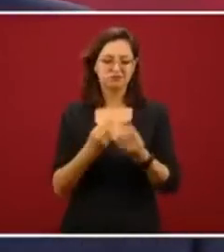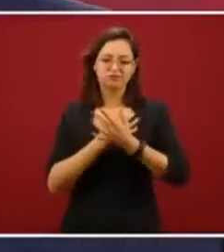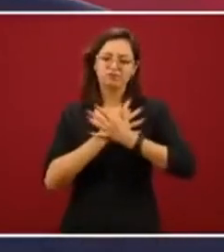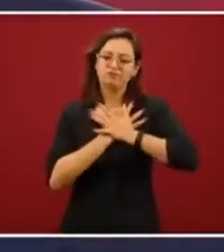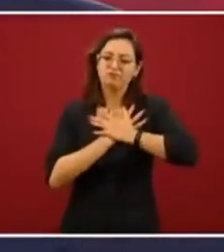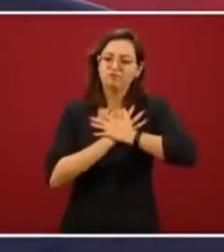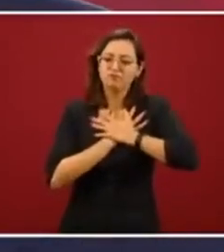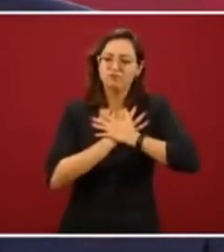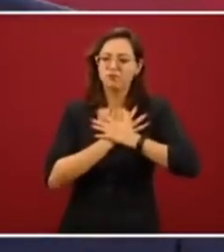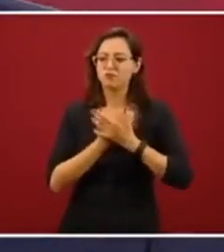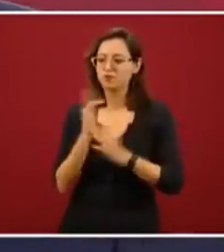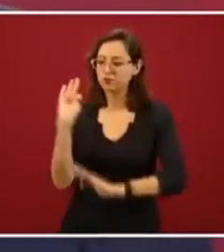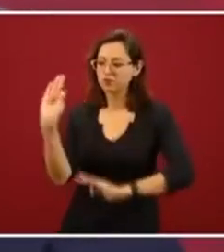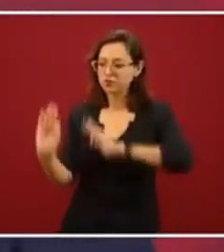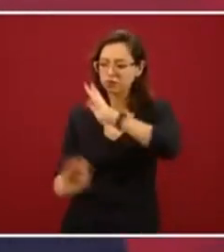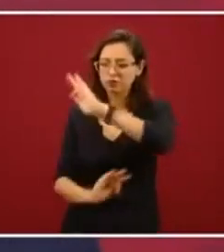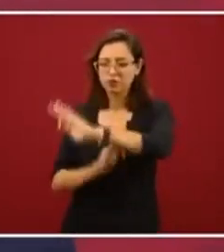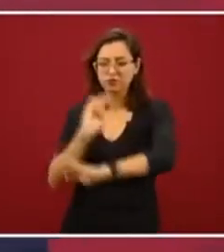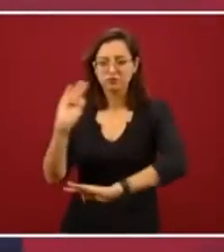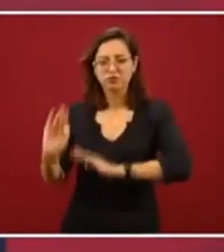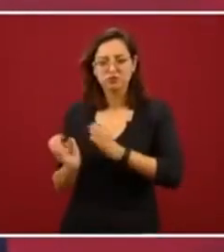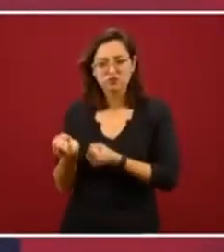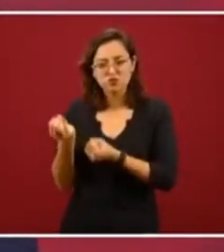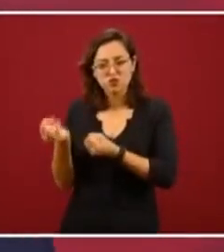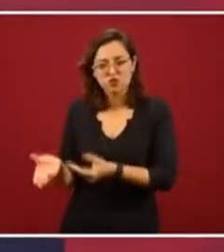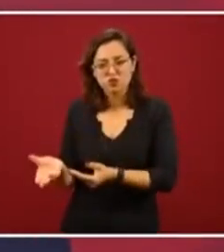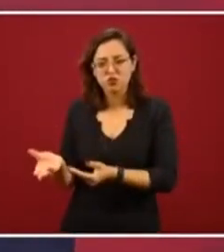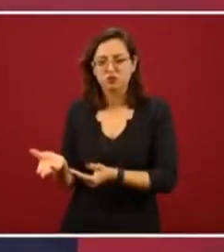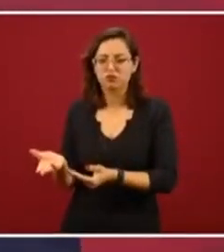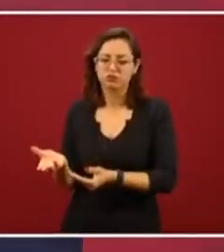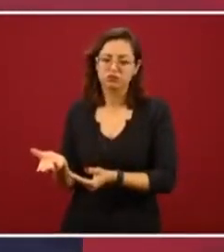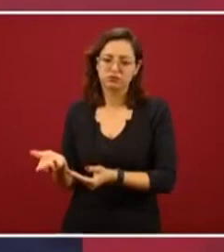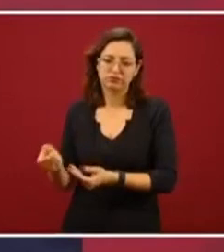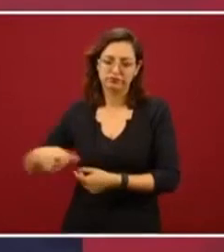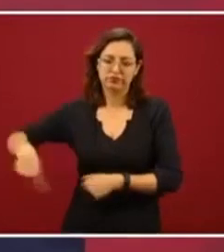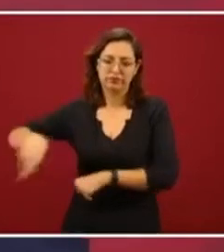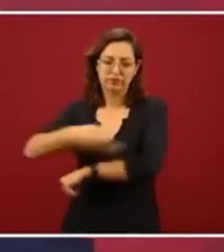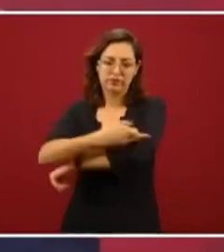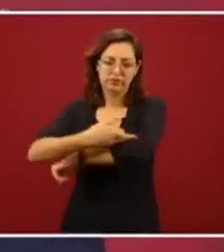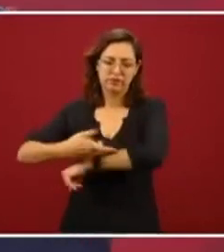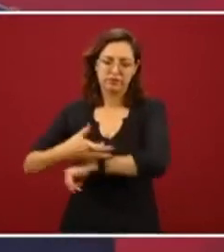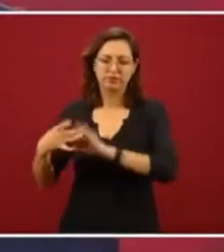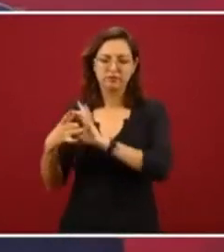amor a nuestros seres queridos.